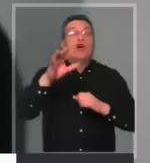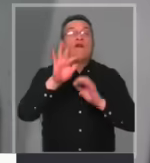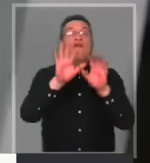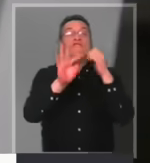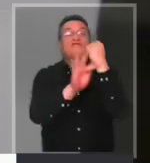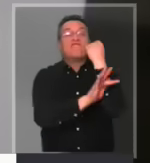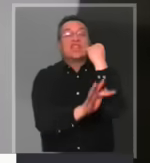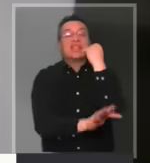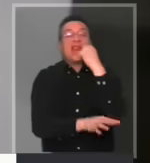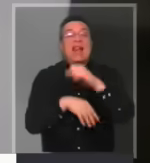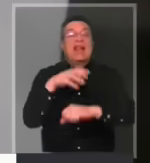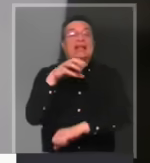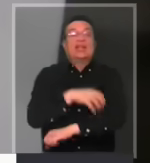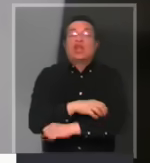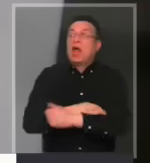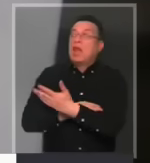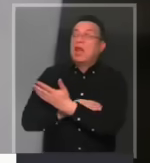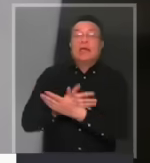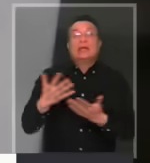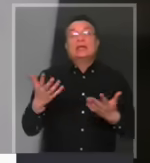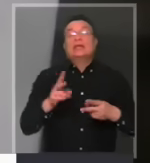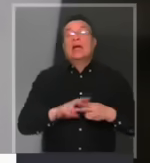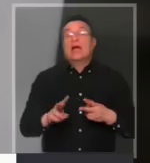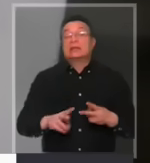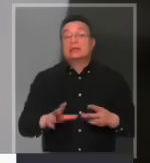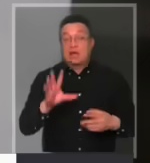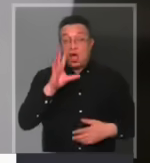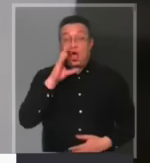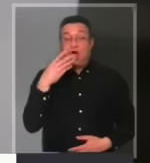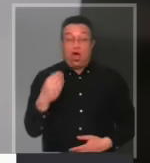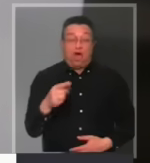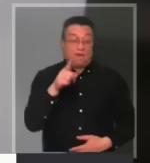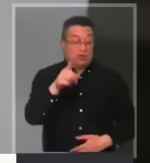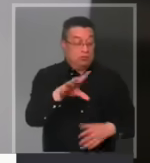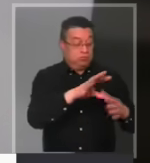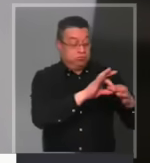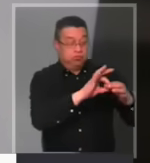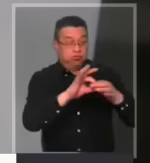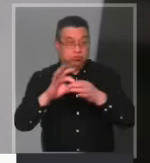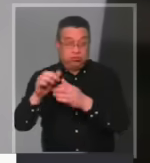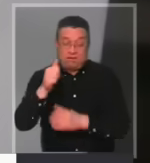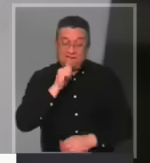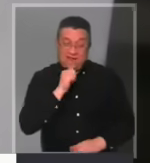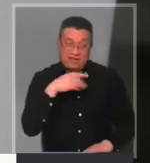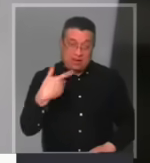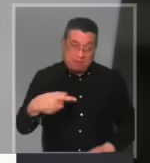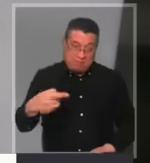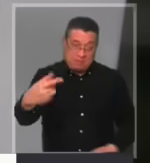revelado por reportajes Tele 13? Evidentemente que esta historia está aún partiendo.